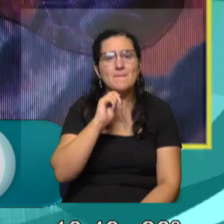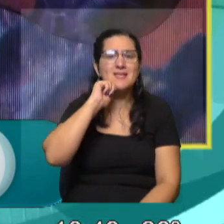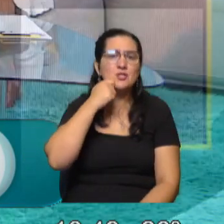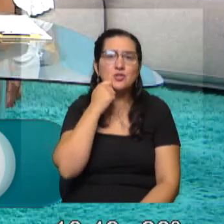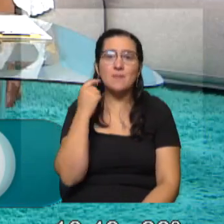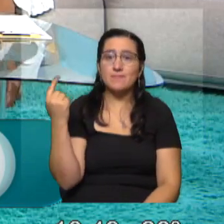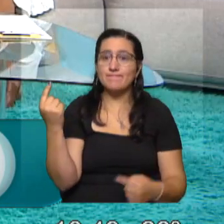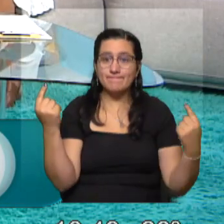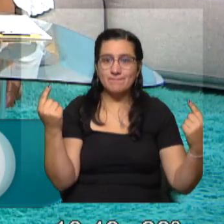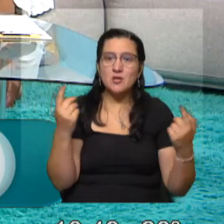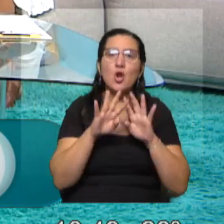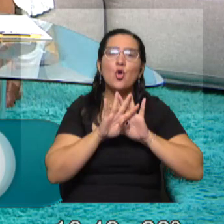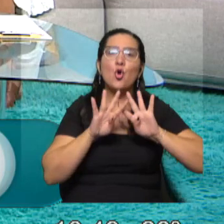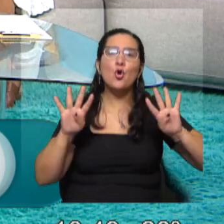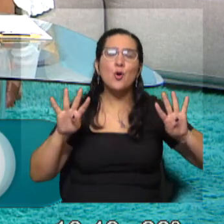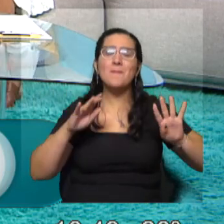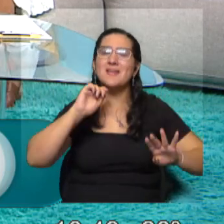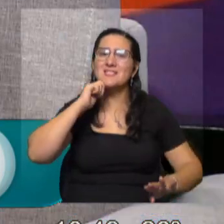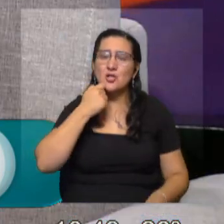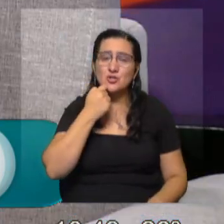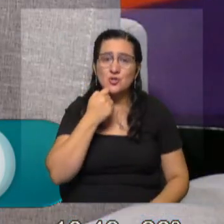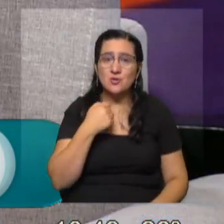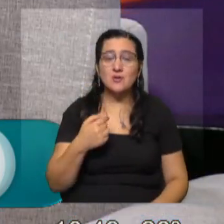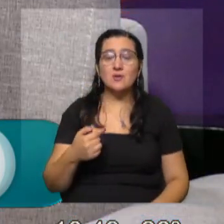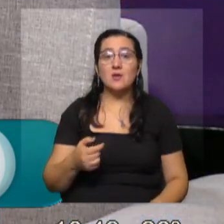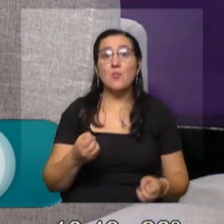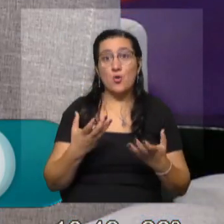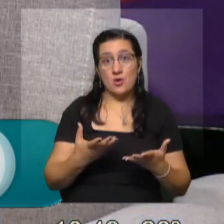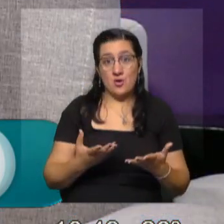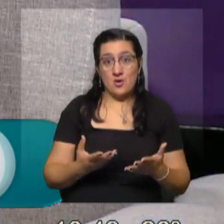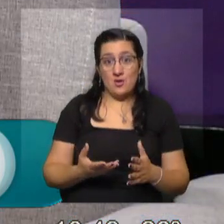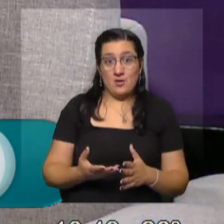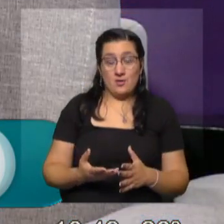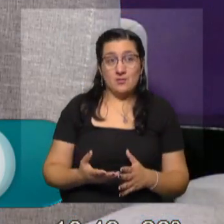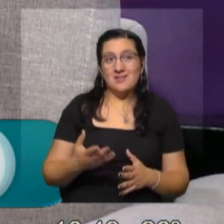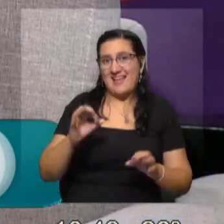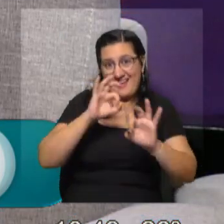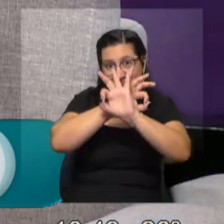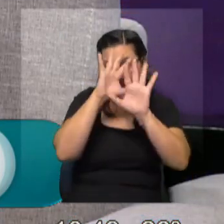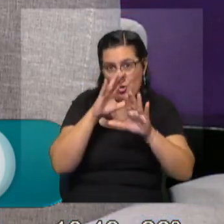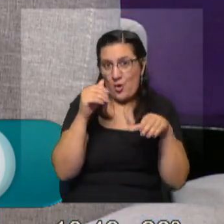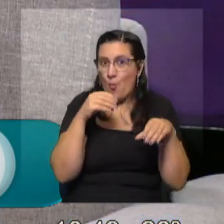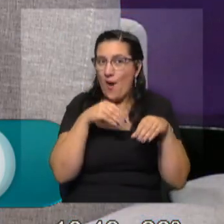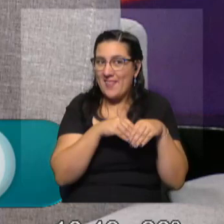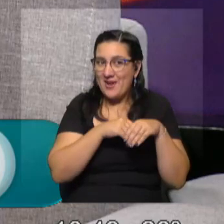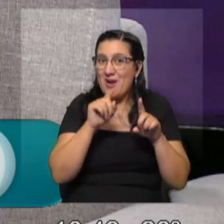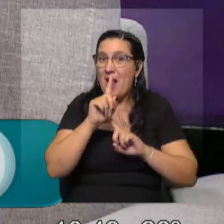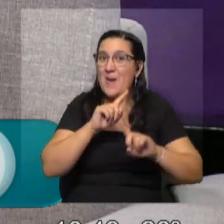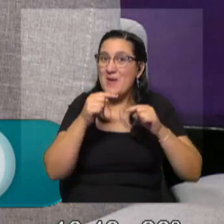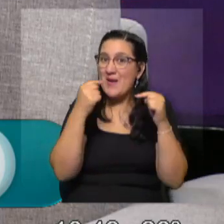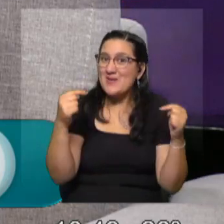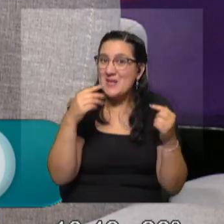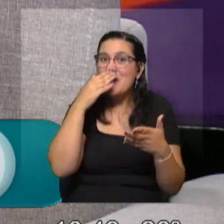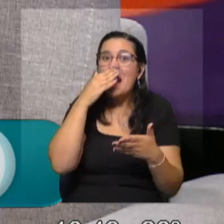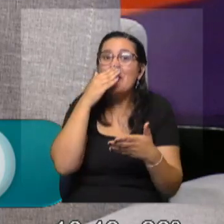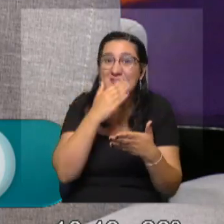Sí, y un coro precioso. Sin duda, pero uno se queda con eso porque Está claro que guardaron algunas cosas para la instancia